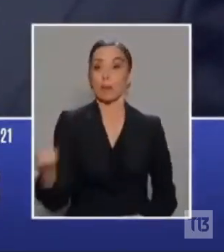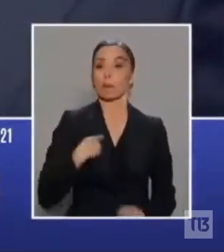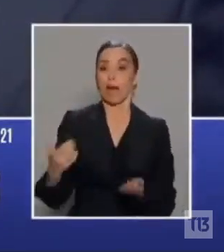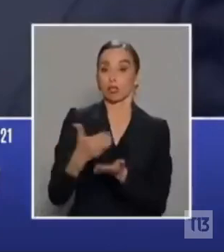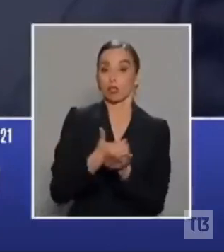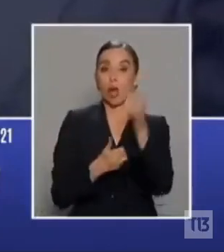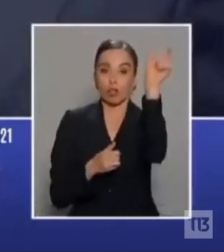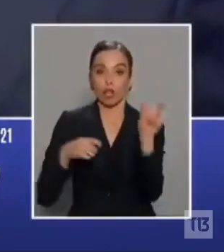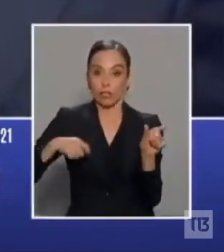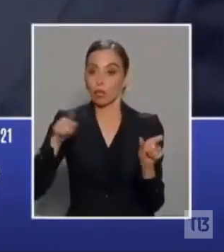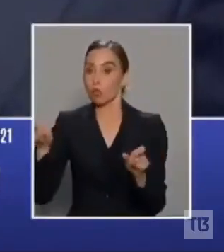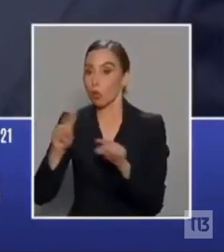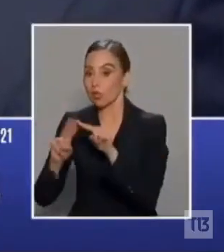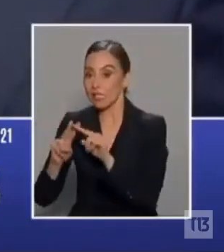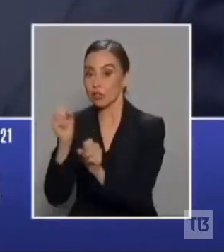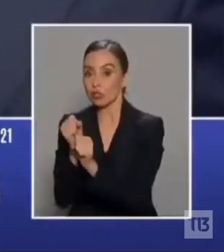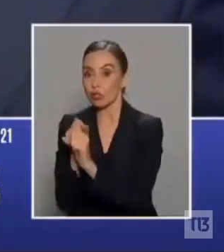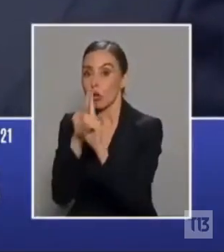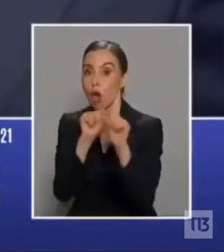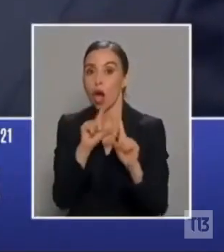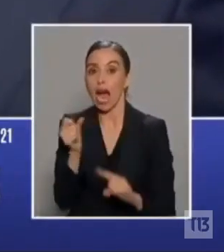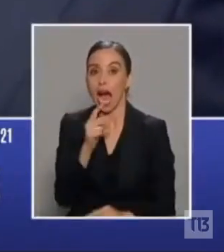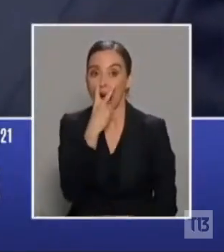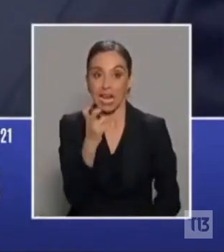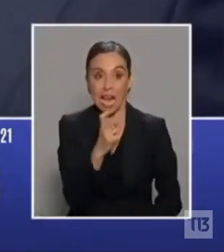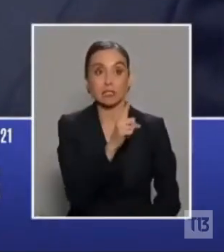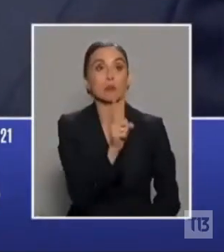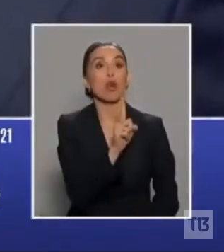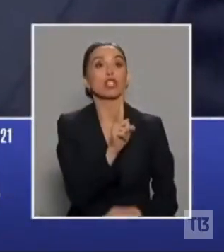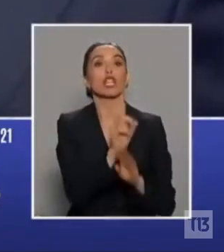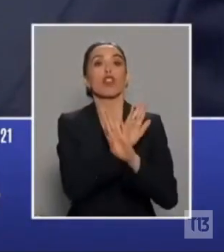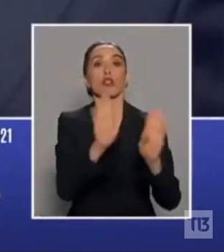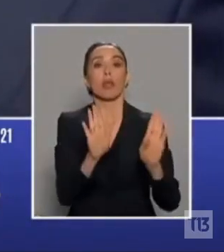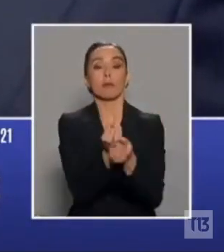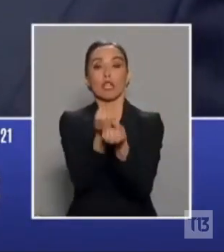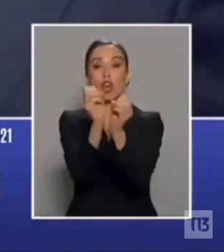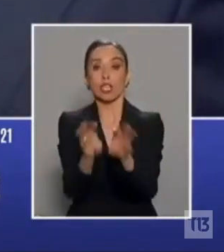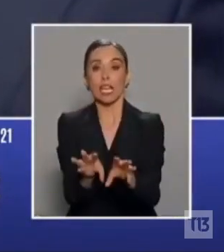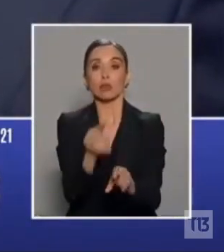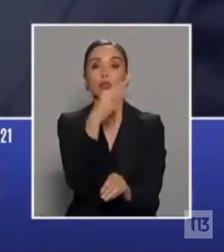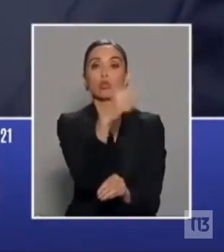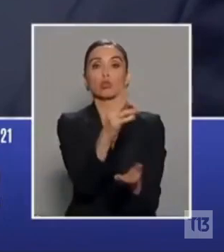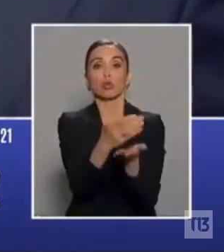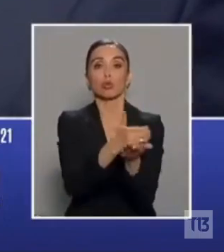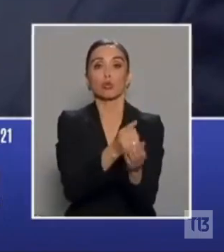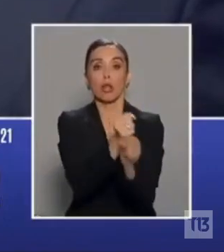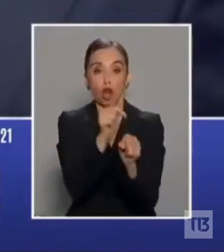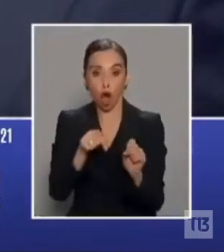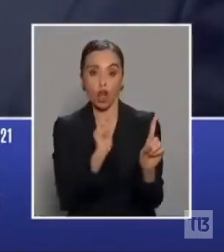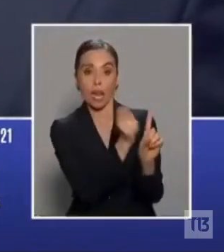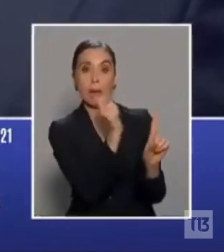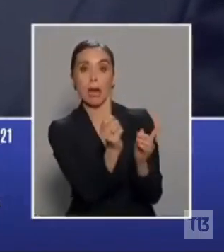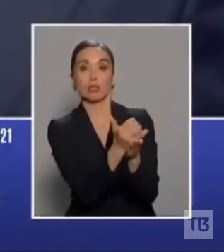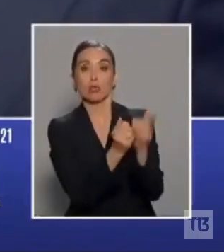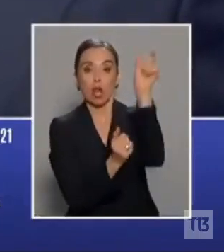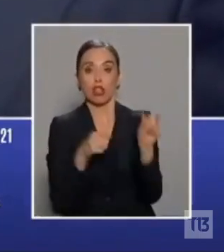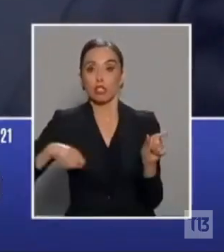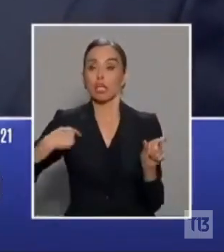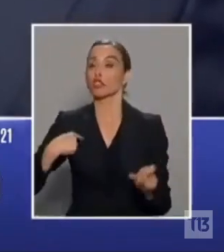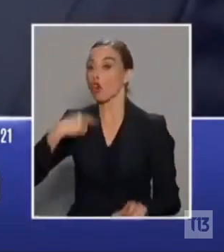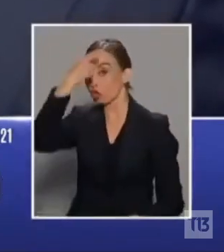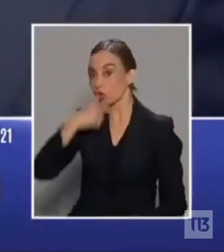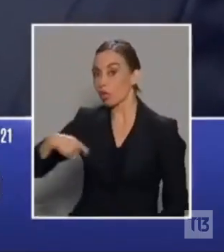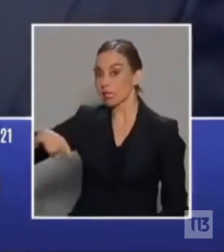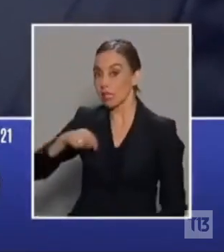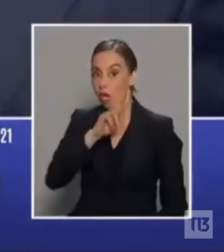pregunto. Senadora, ¿hiciste lobby por el gas también? ¿Por qué no terminó y renunció a su sueldo que recibe hoy día? Porque estar yo soy acá, senadora de la